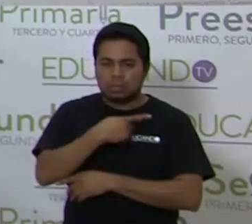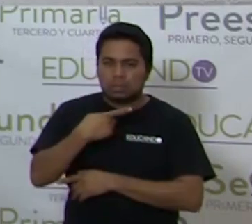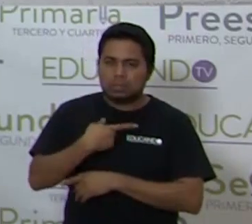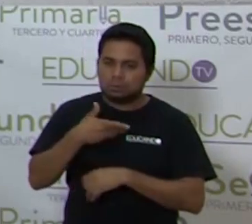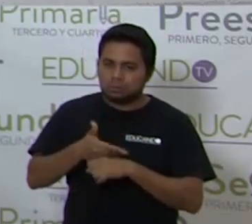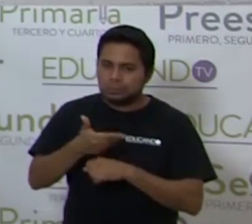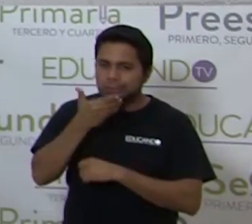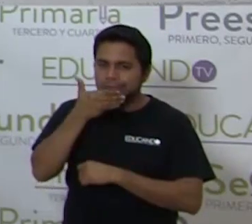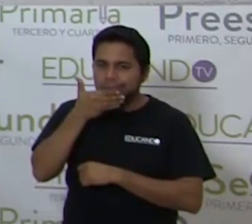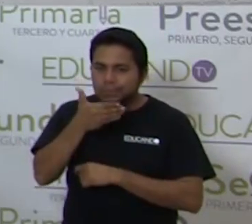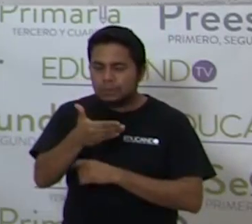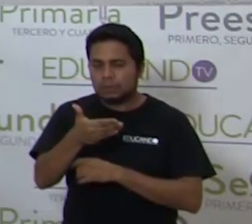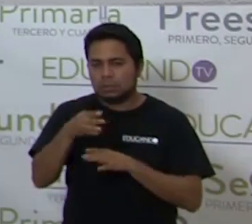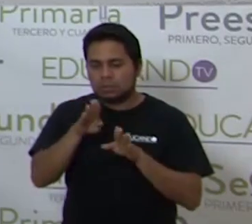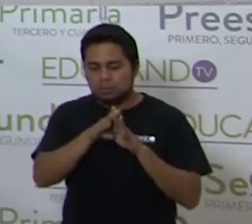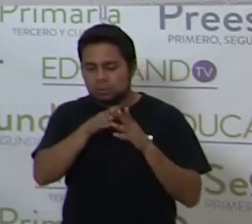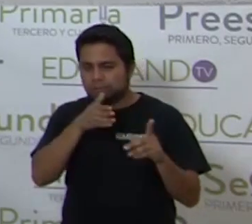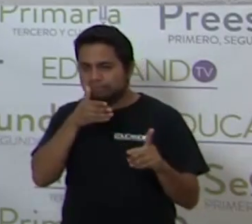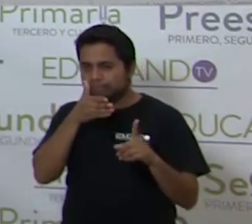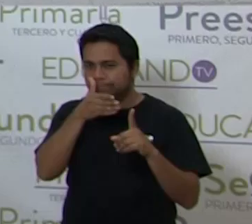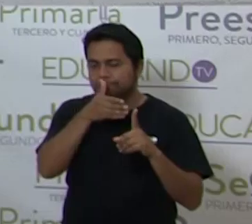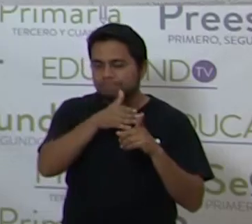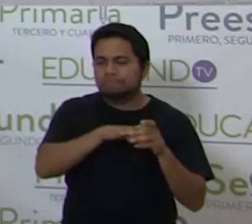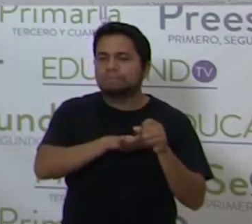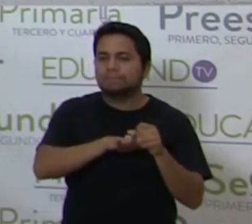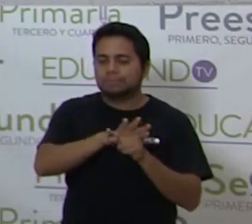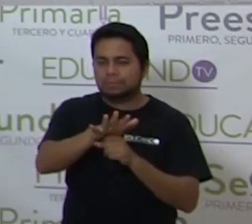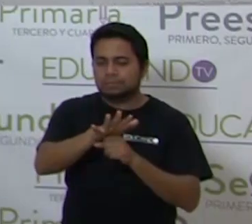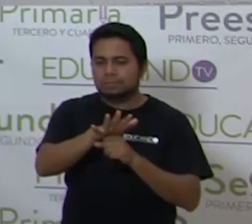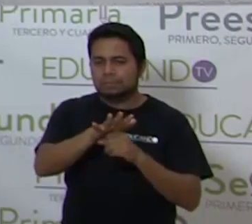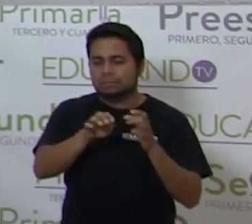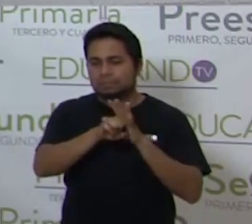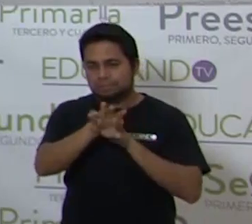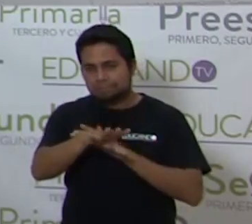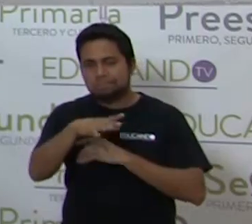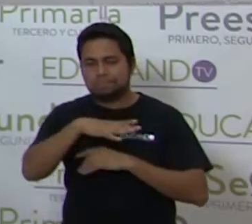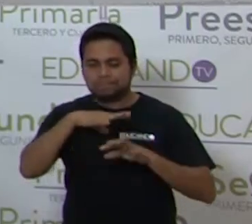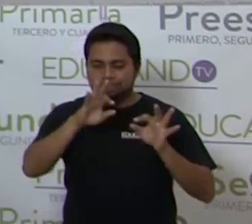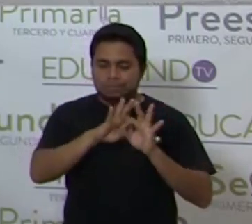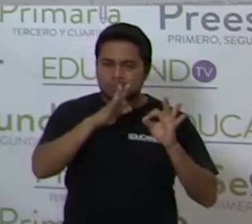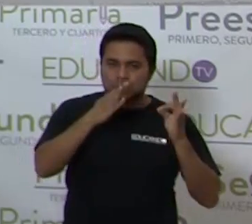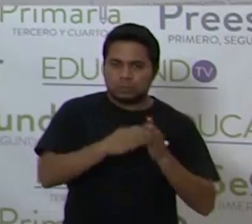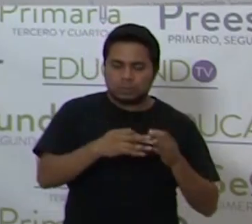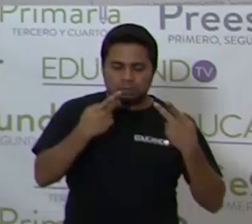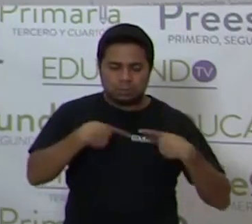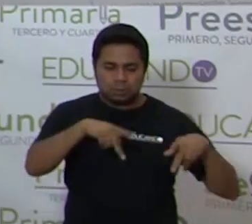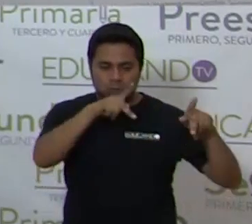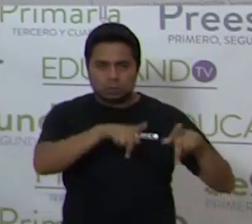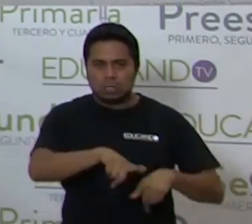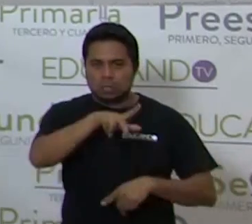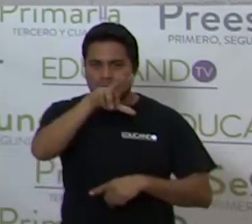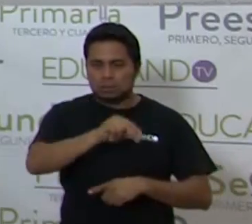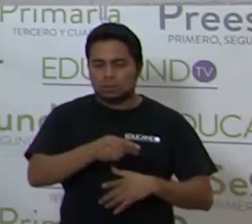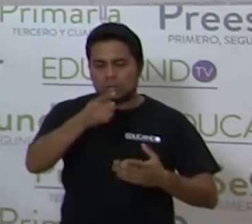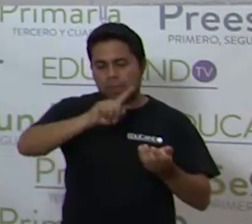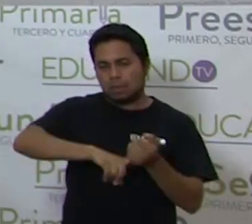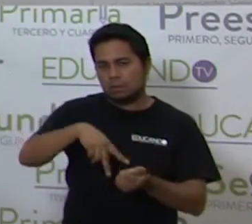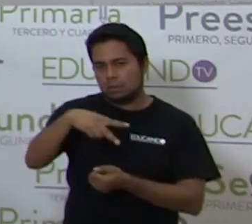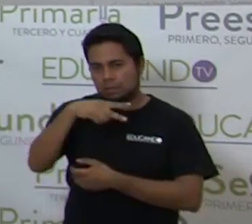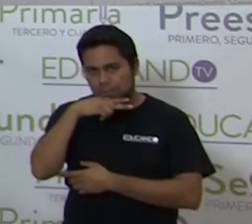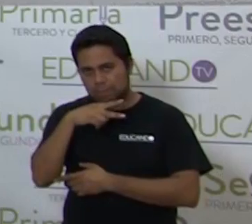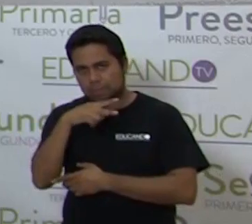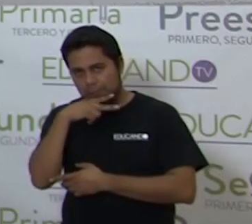y de forma muy práctica el hecho de que existen formas no personales del verbo, las